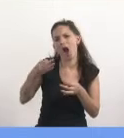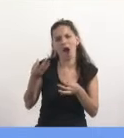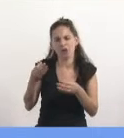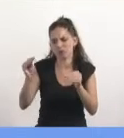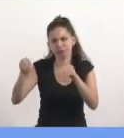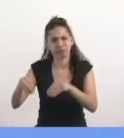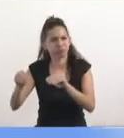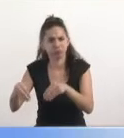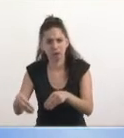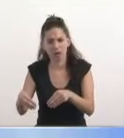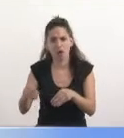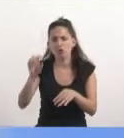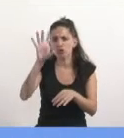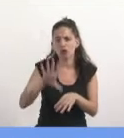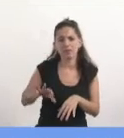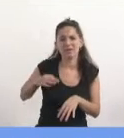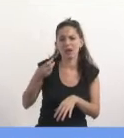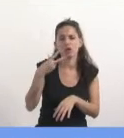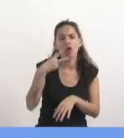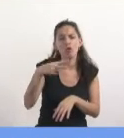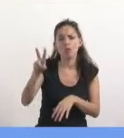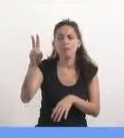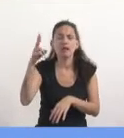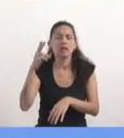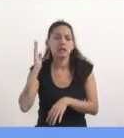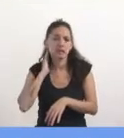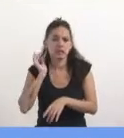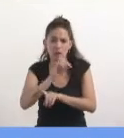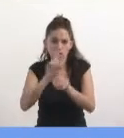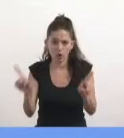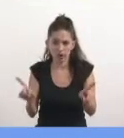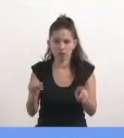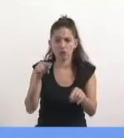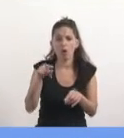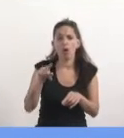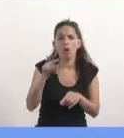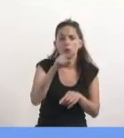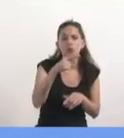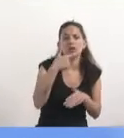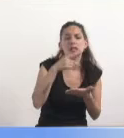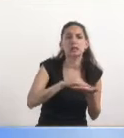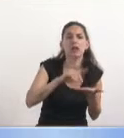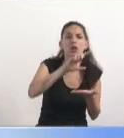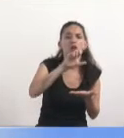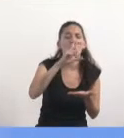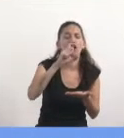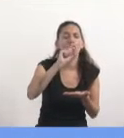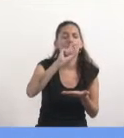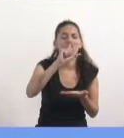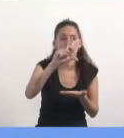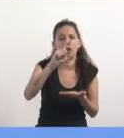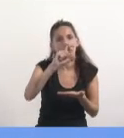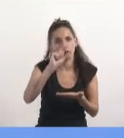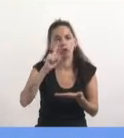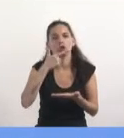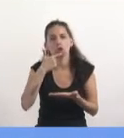solo del año 2016. Usted bien incluso refería, senador Clos, de los pactos fiscales. En la década